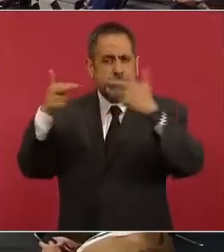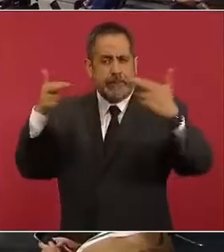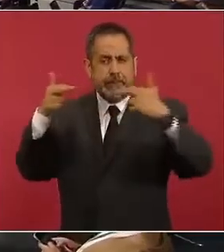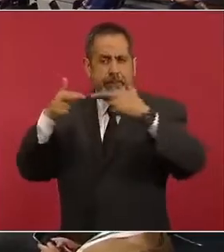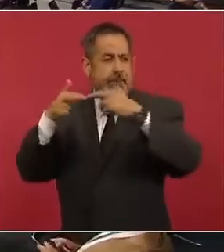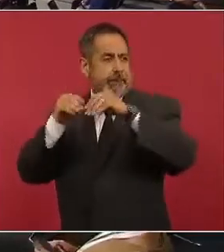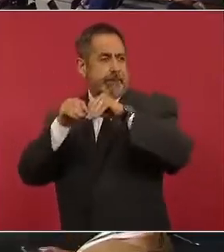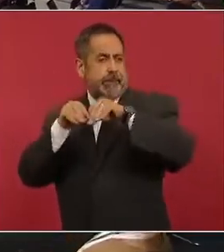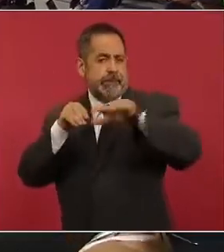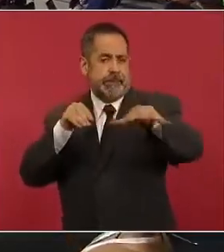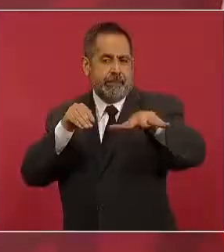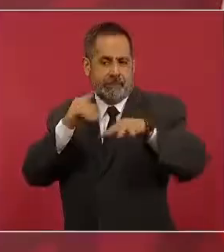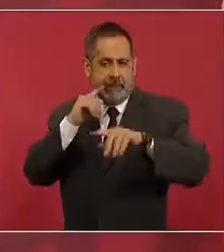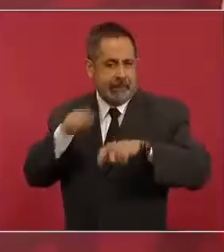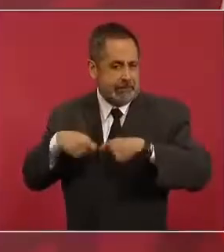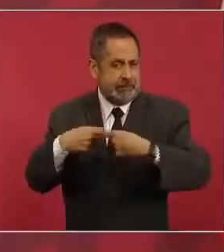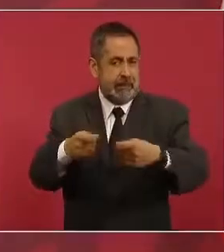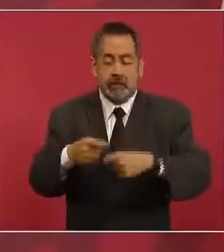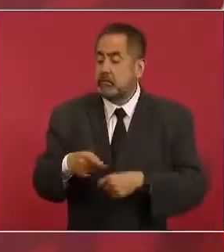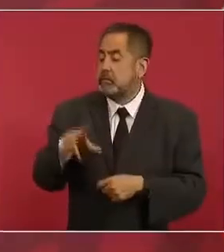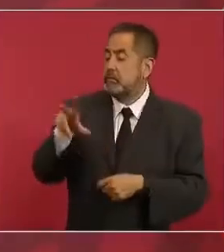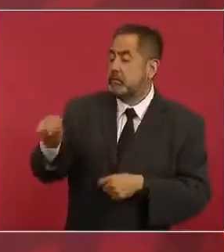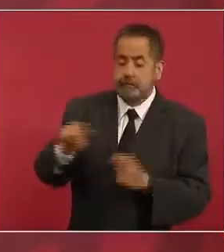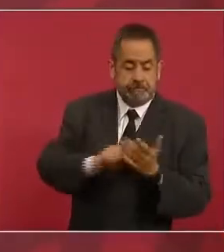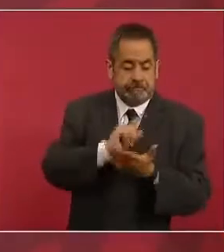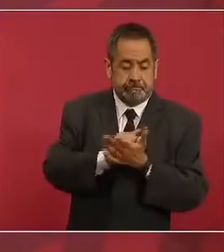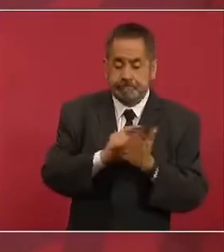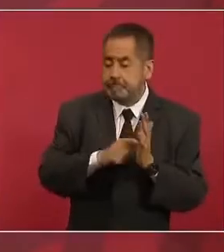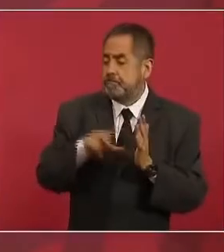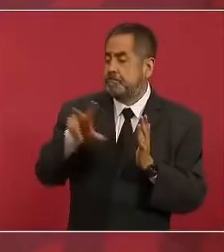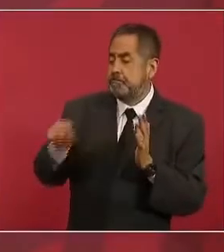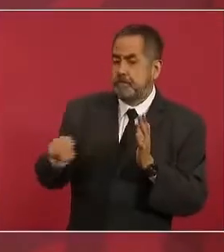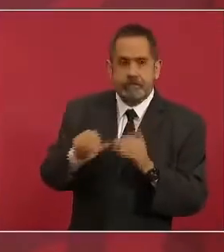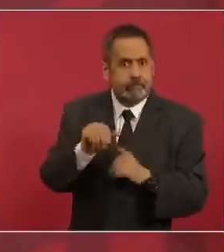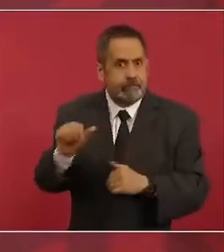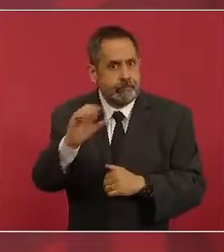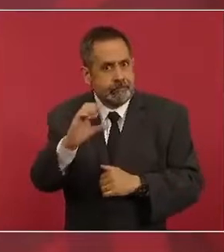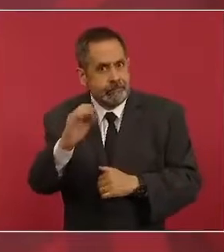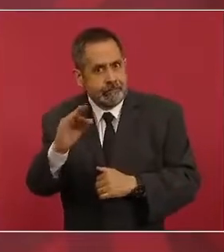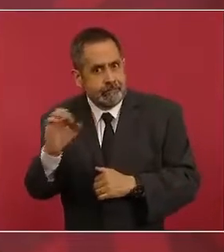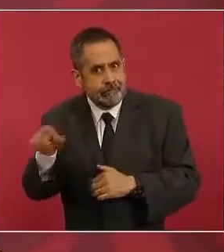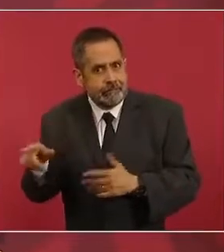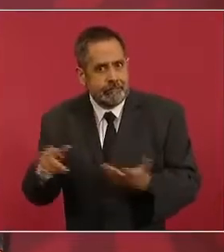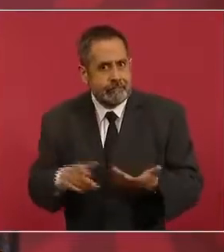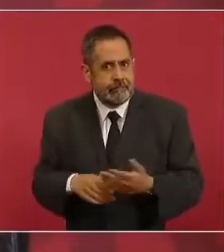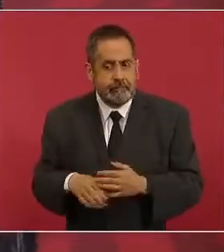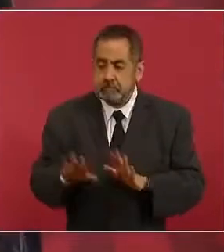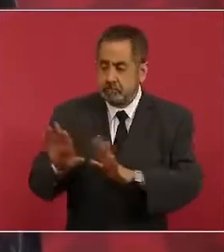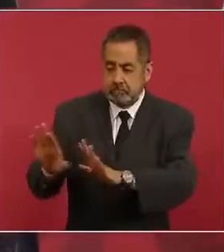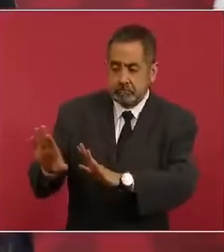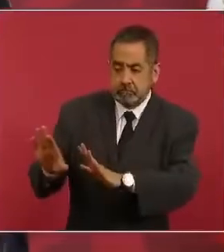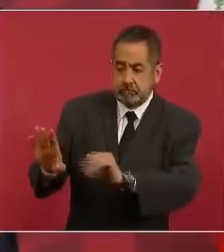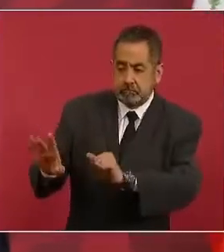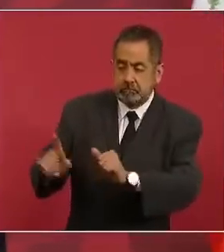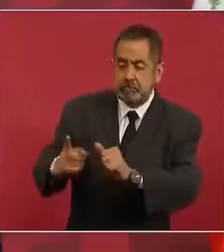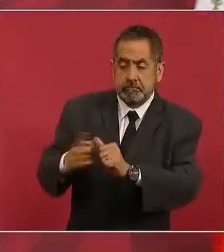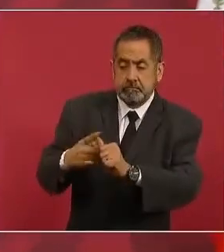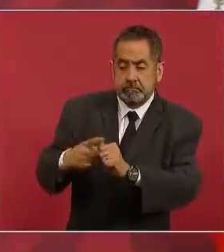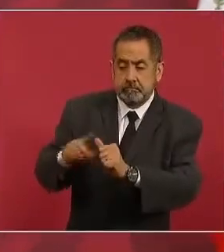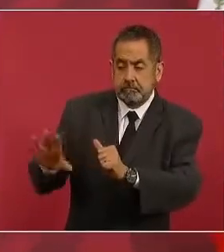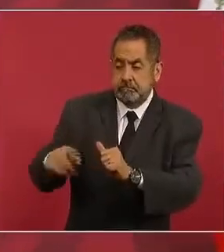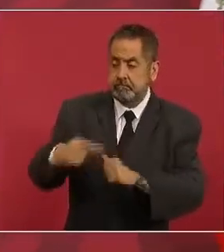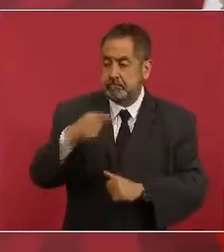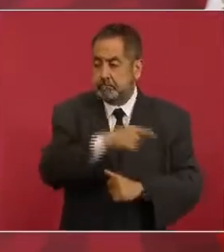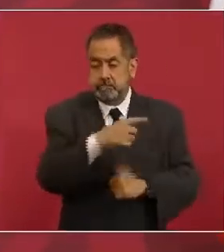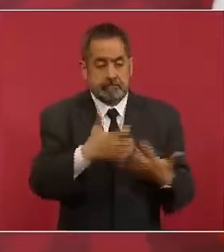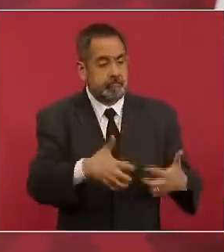a la red de transmisión, a la red nacional. Suben primero la